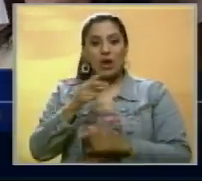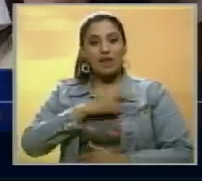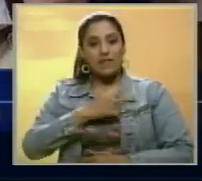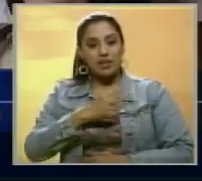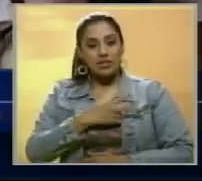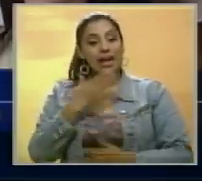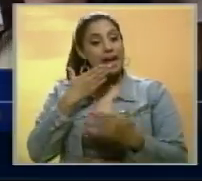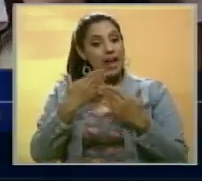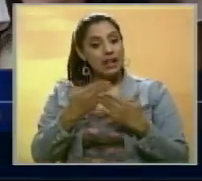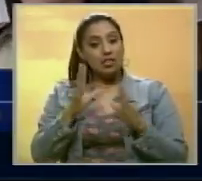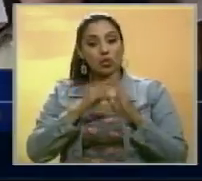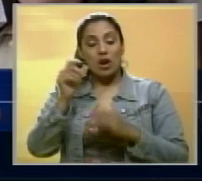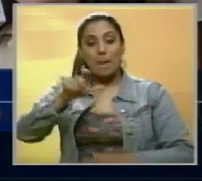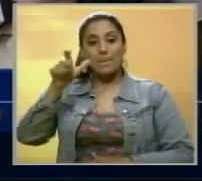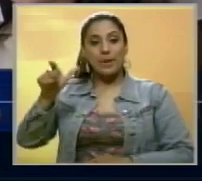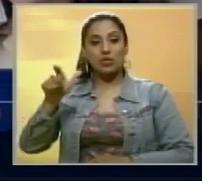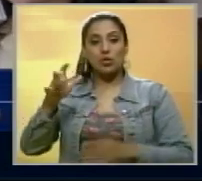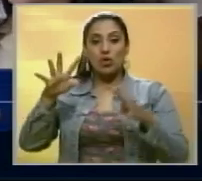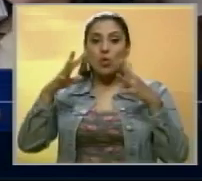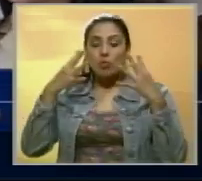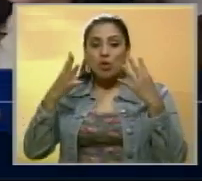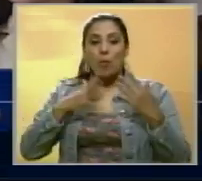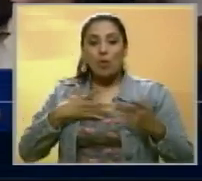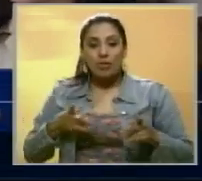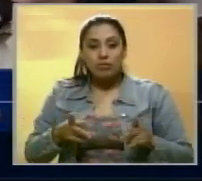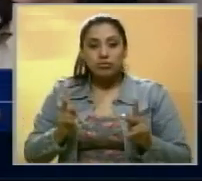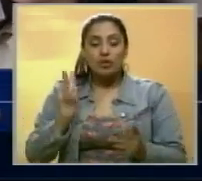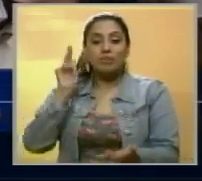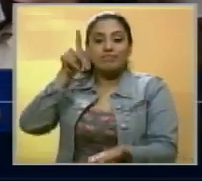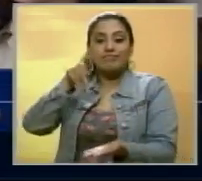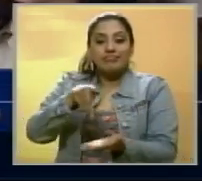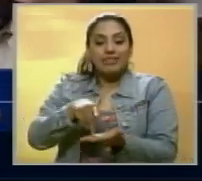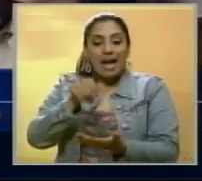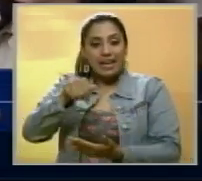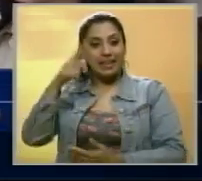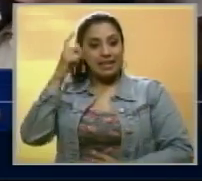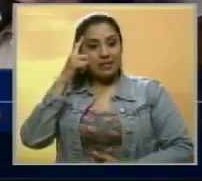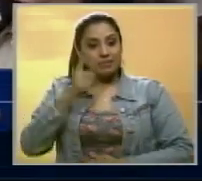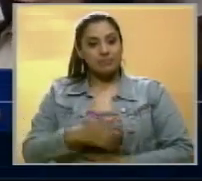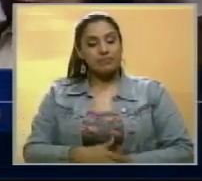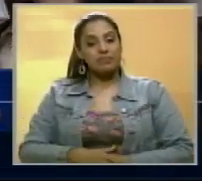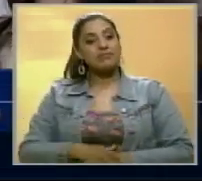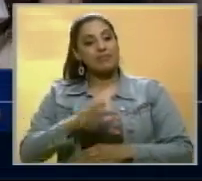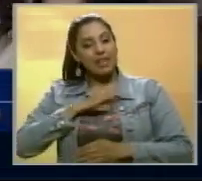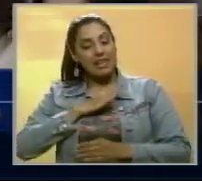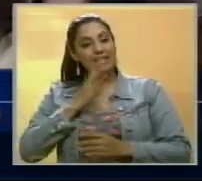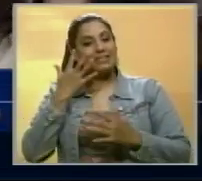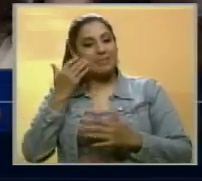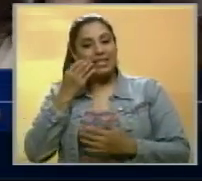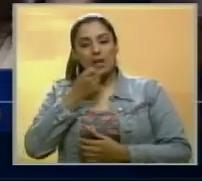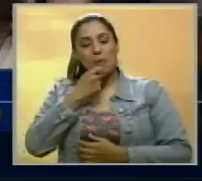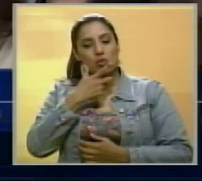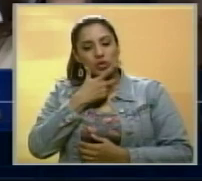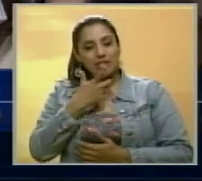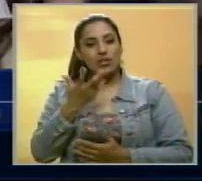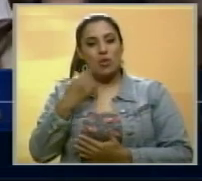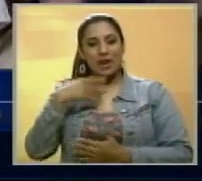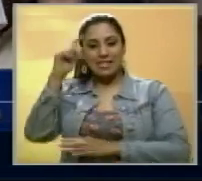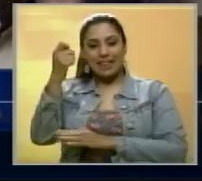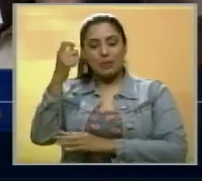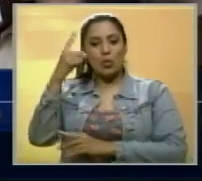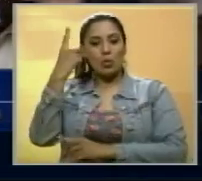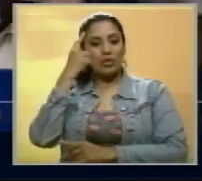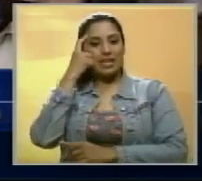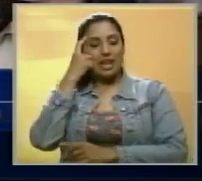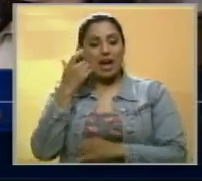Venevisión y agradecerle a todas las personas que nos hicieron posible que nosotros pudiéramos venir el día de hoy y tener una experiencia tan bonita como ser diputado por un